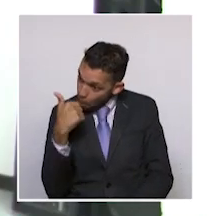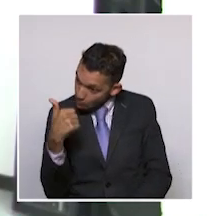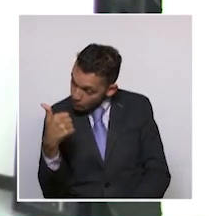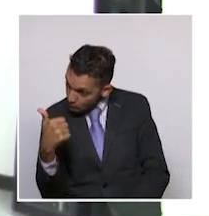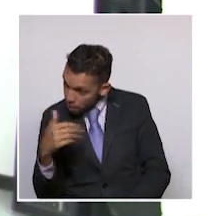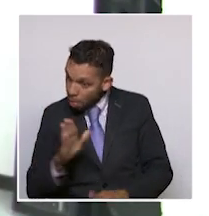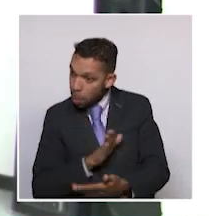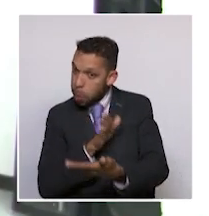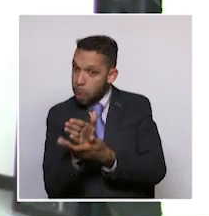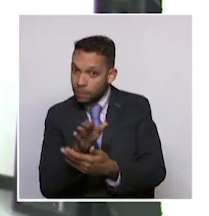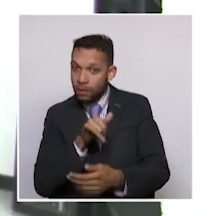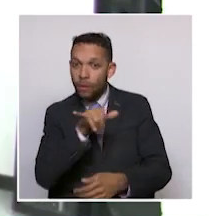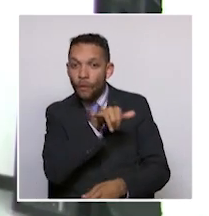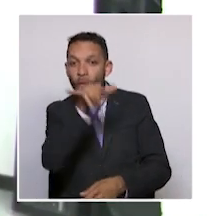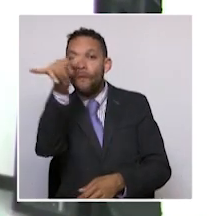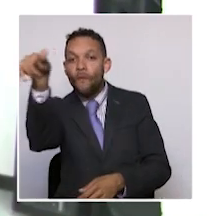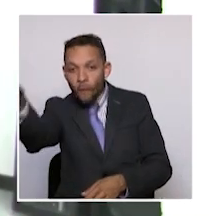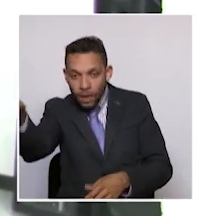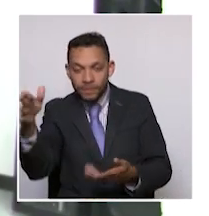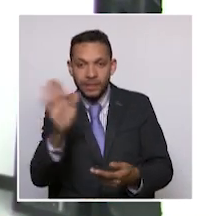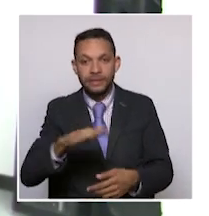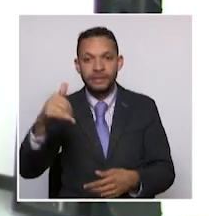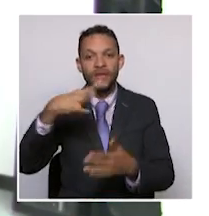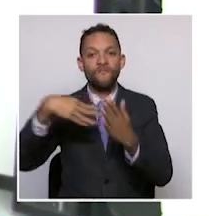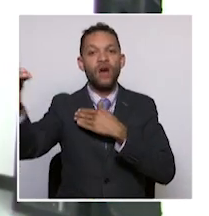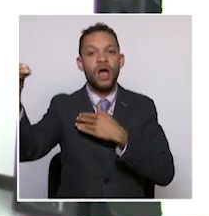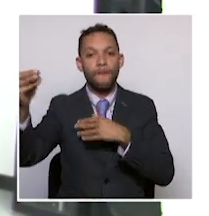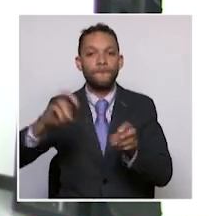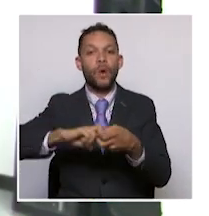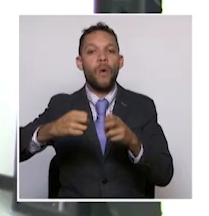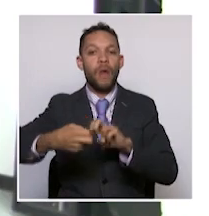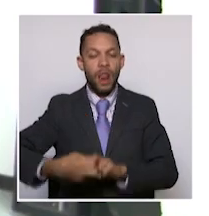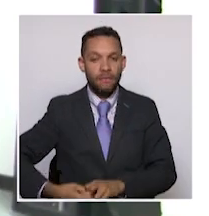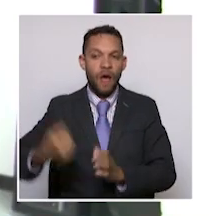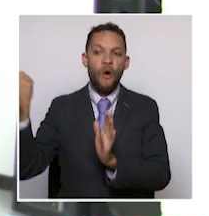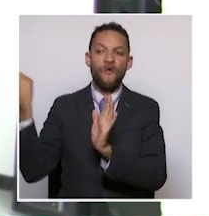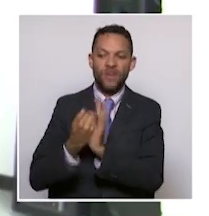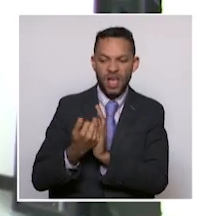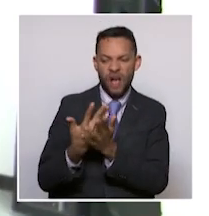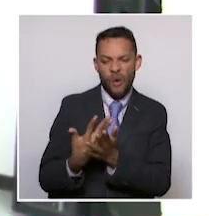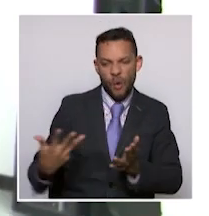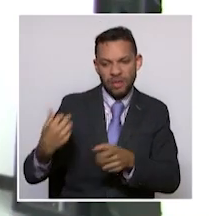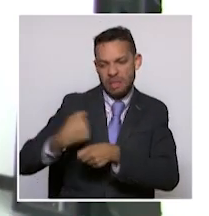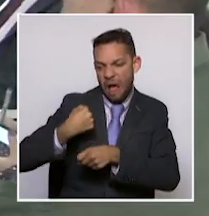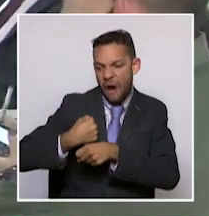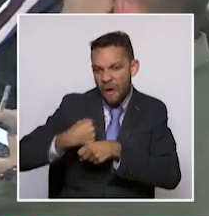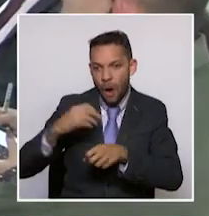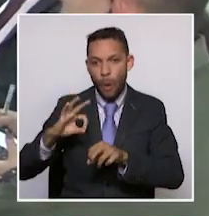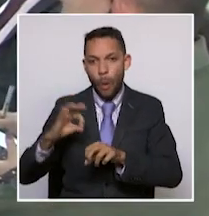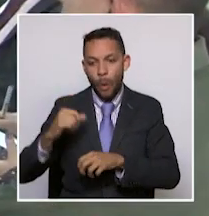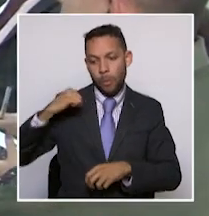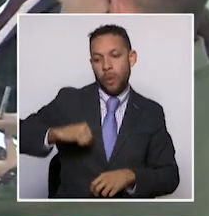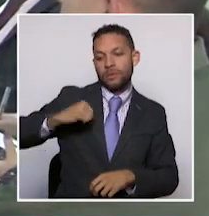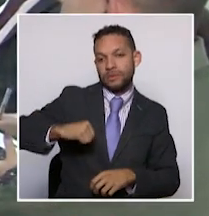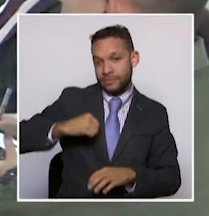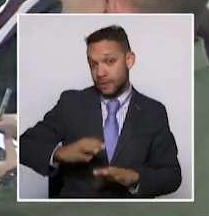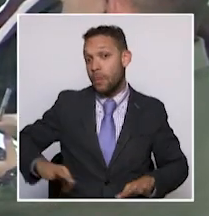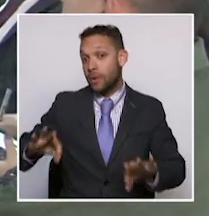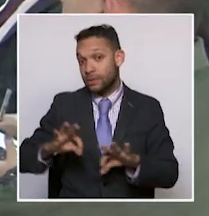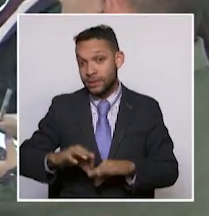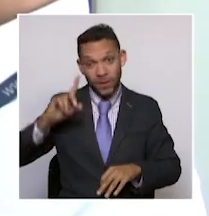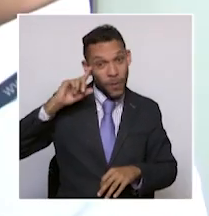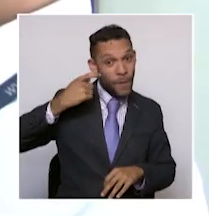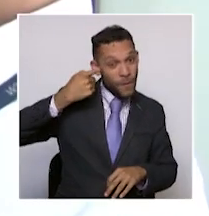municipio sea atractivo salir del departamento y pues precisamente irse para otros países. La Gobernación de Caldas, la